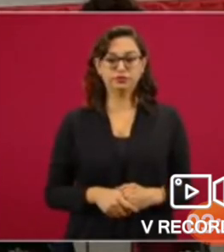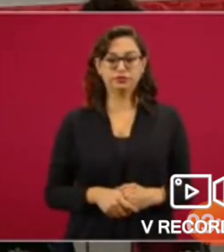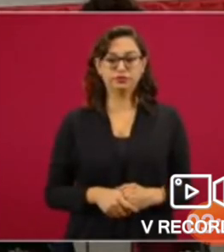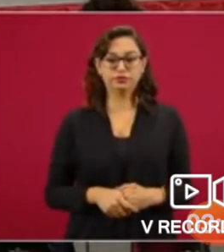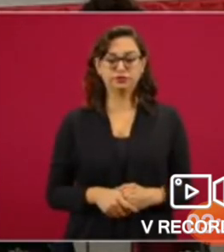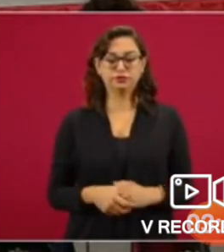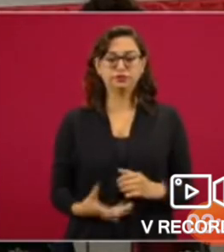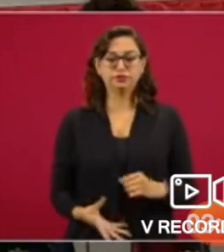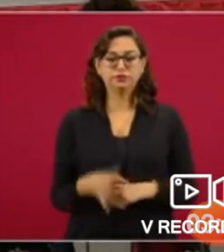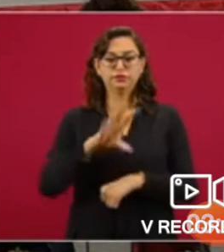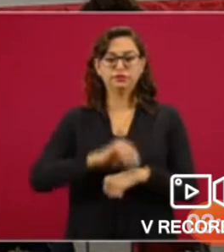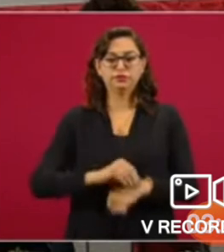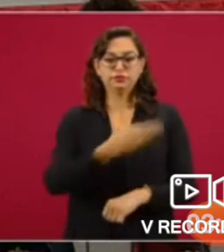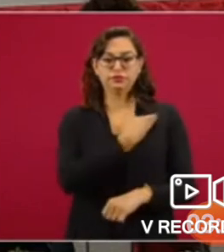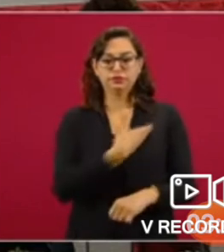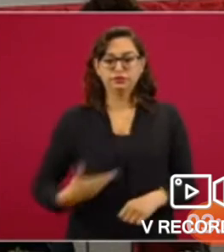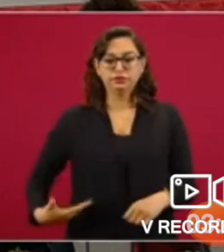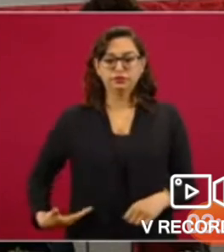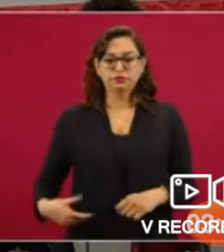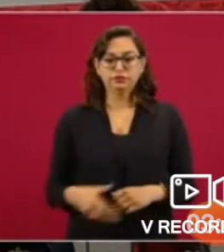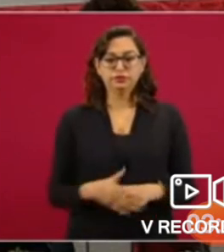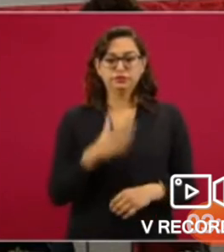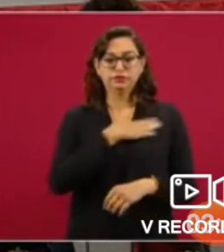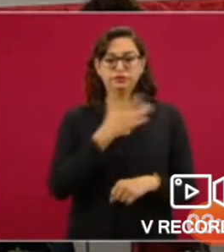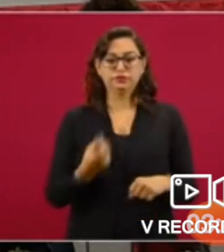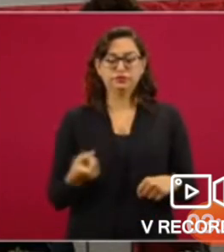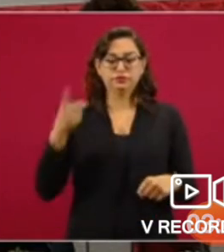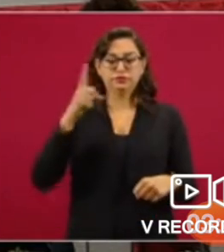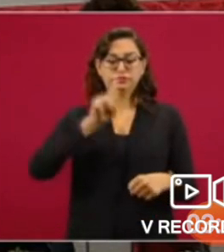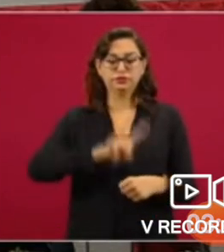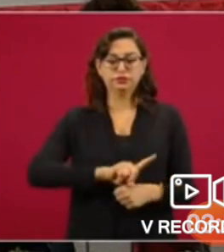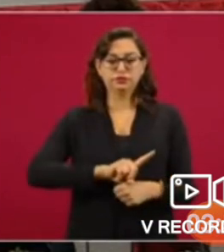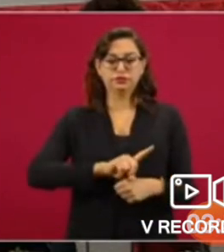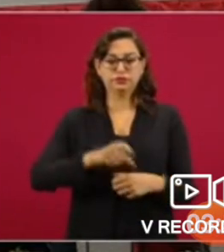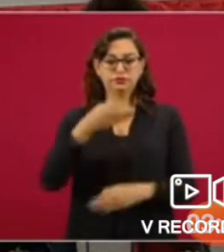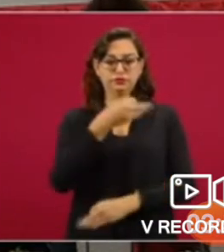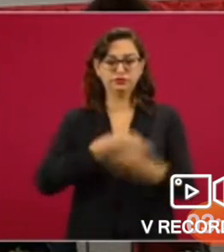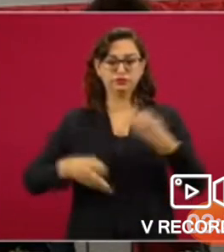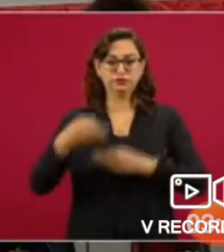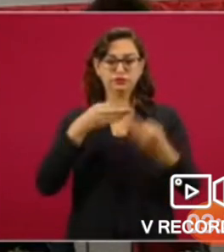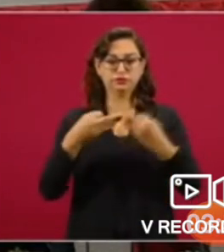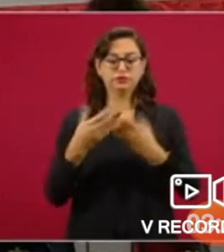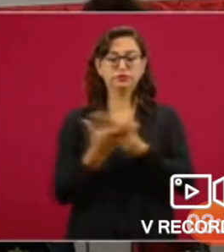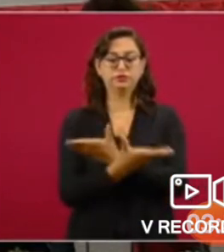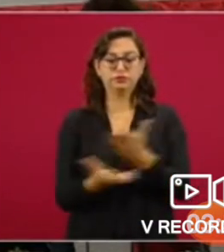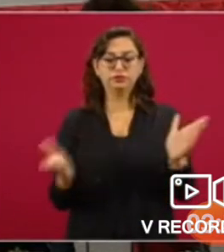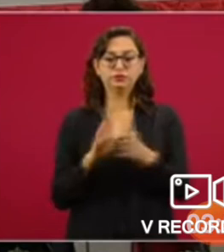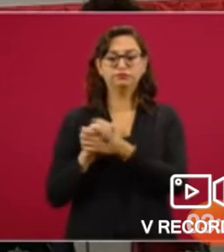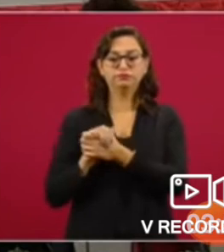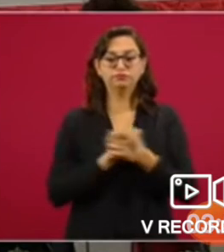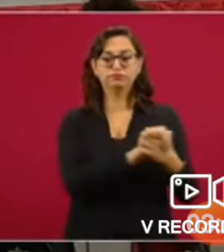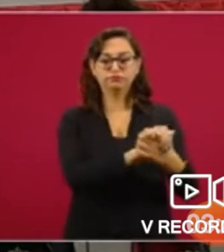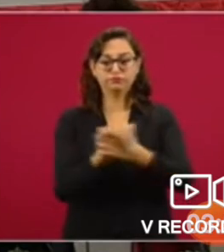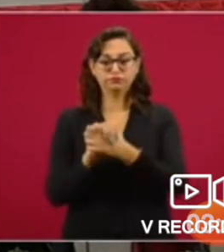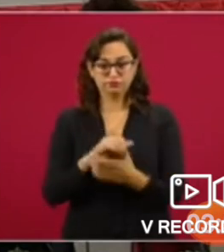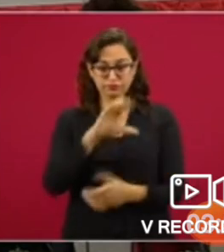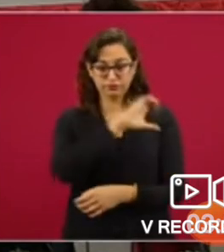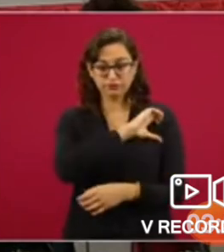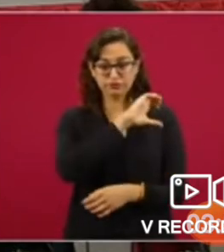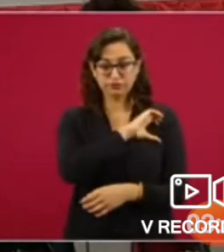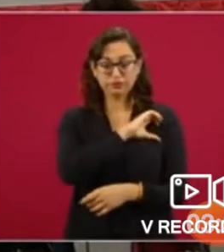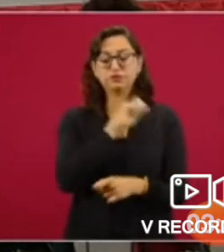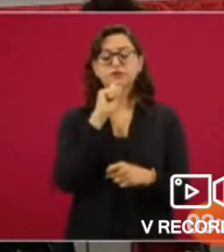Con su permiso, señor presidente, muy buenos días. Todos ustedes los saludo con afecto y a los que